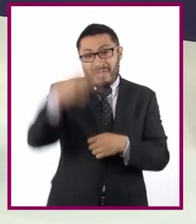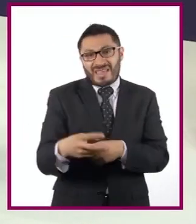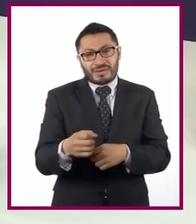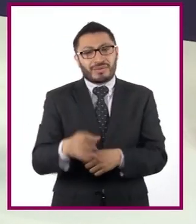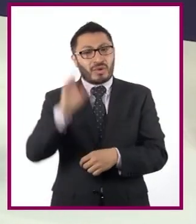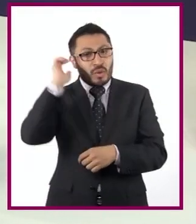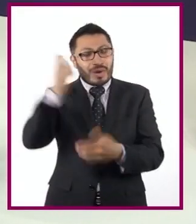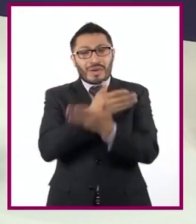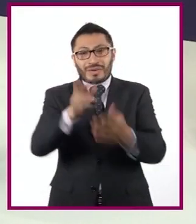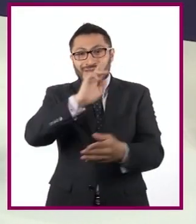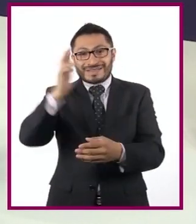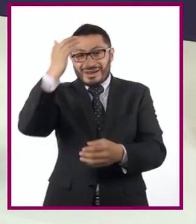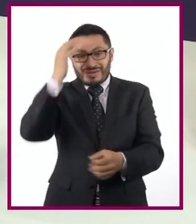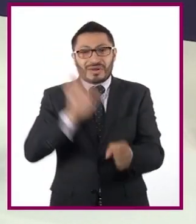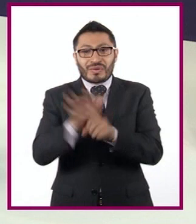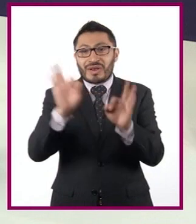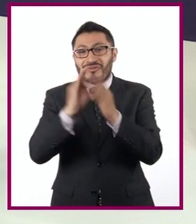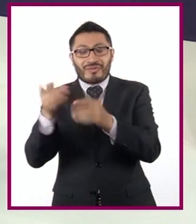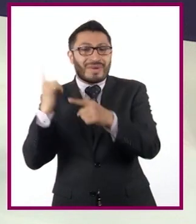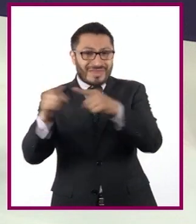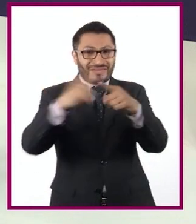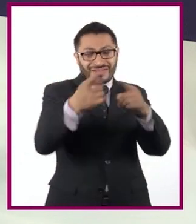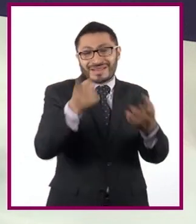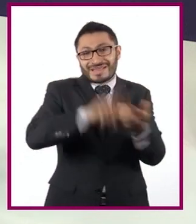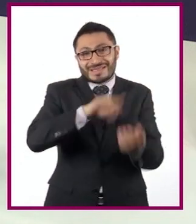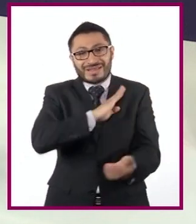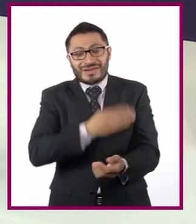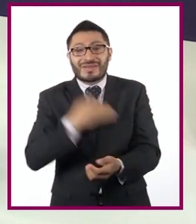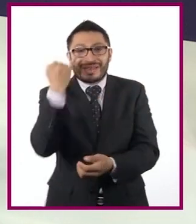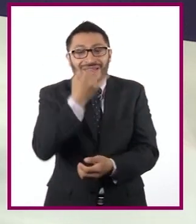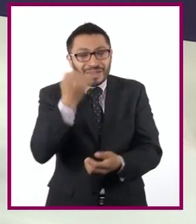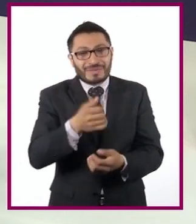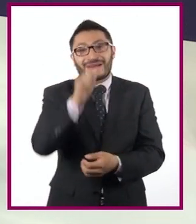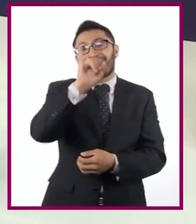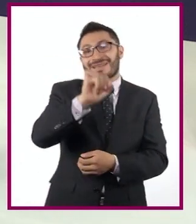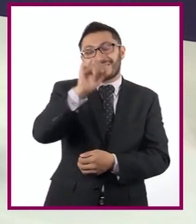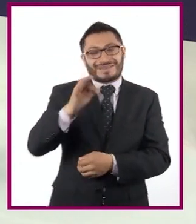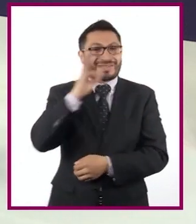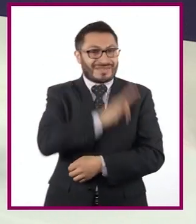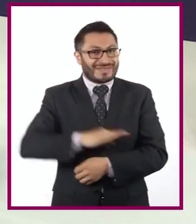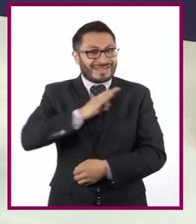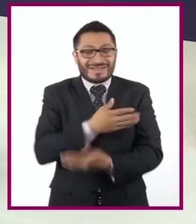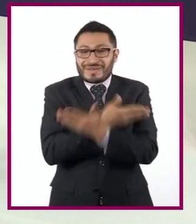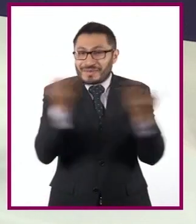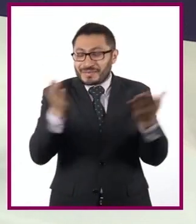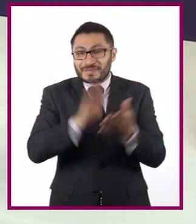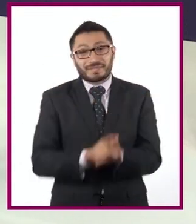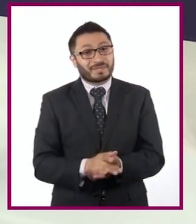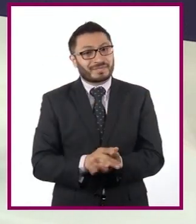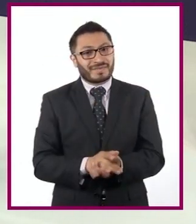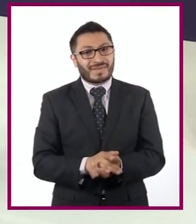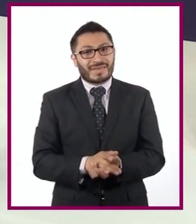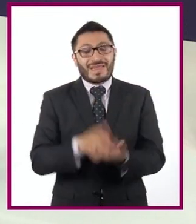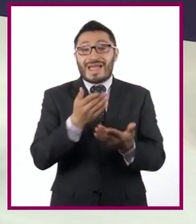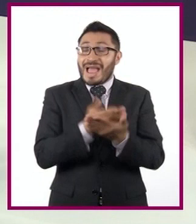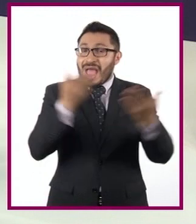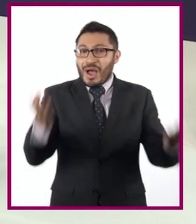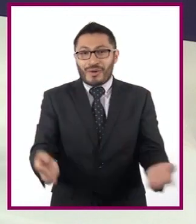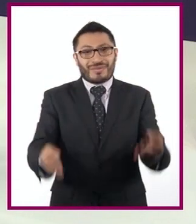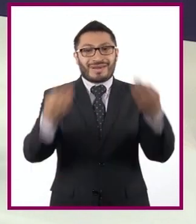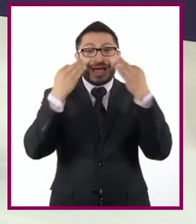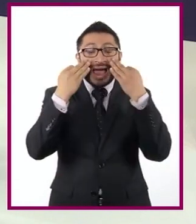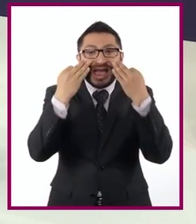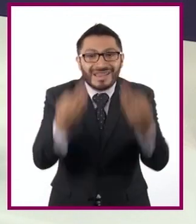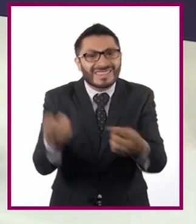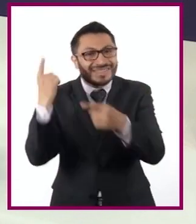variaciones enriquecen al español. Así es, las y los felicito. Ahora ya saben que hay varias formas de